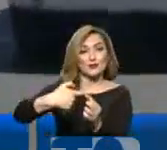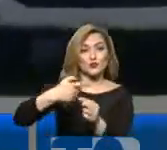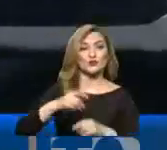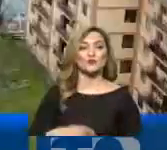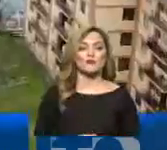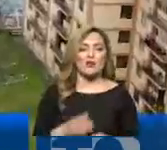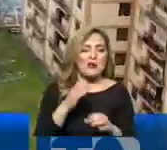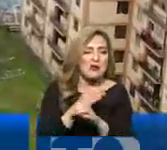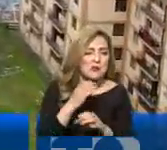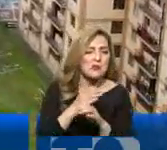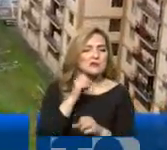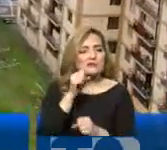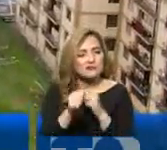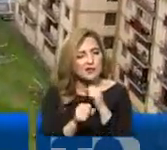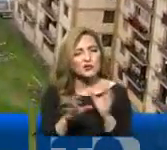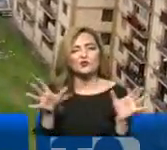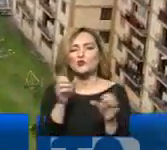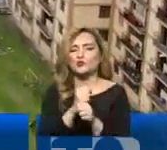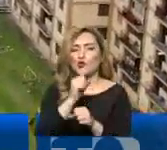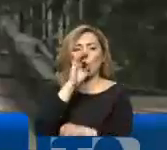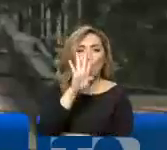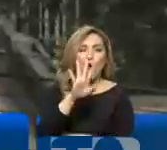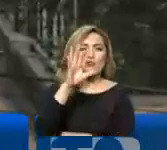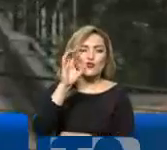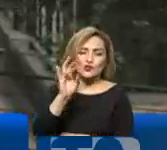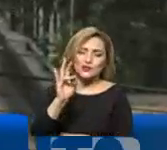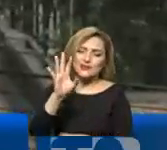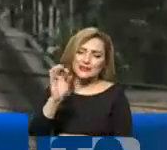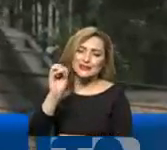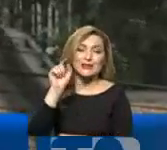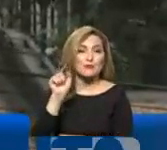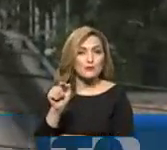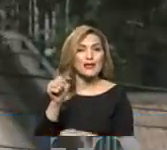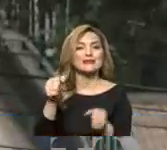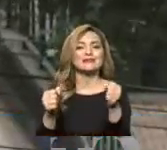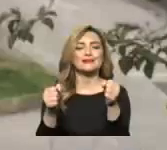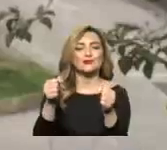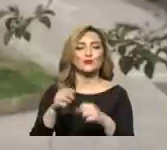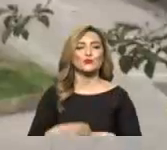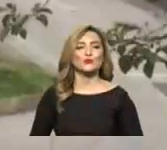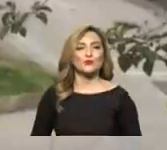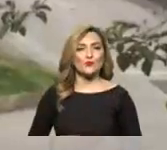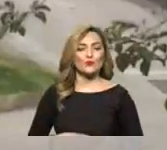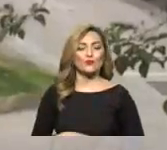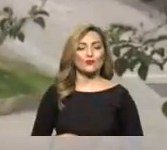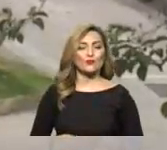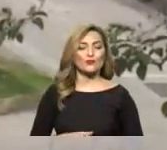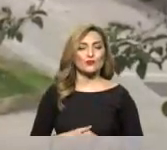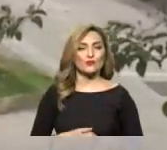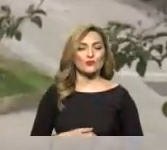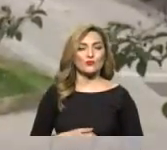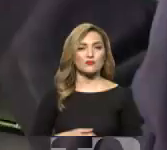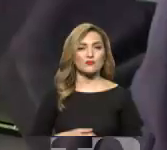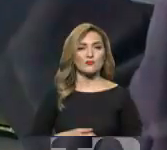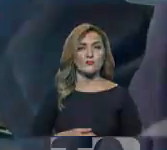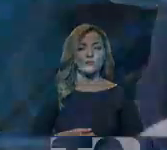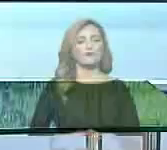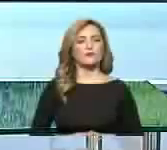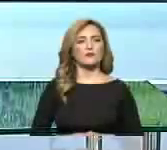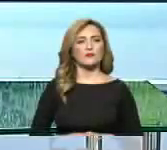y se estima que anualmente lo hacen cerca de 470,000 vehículos. En Quito, Belén Merizalde, 24